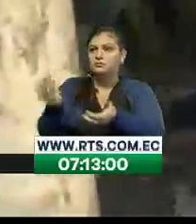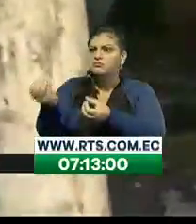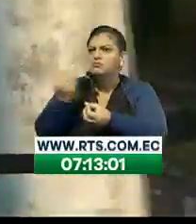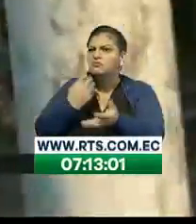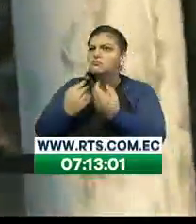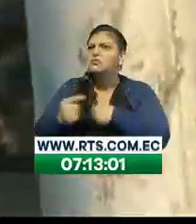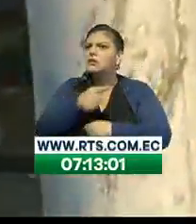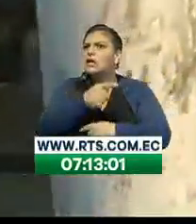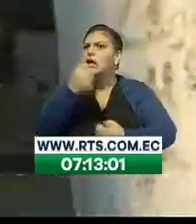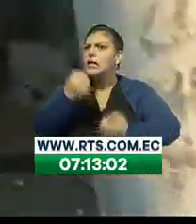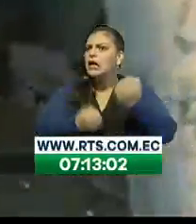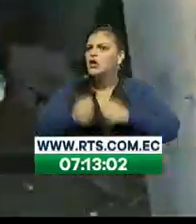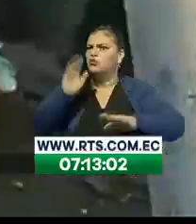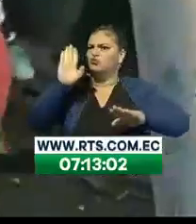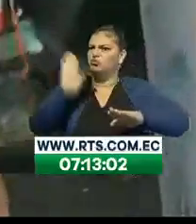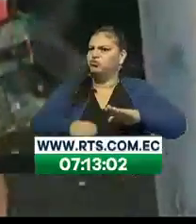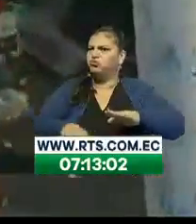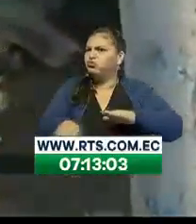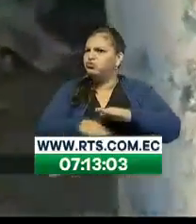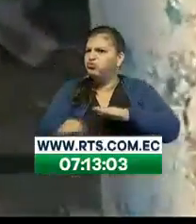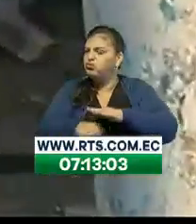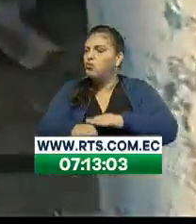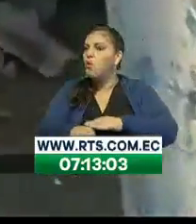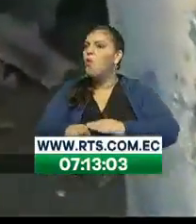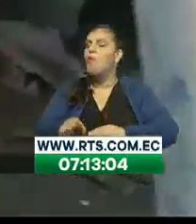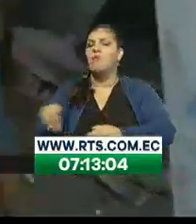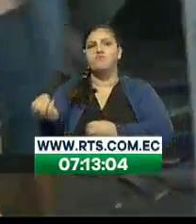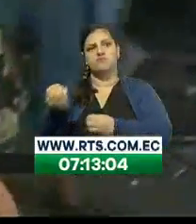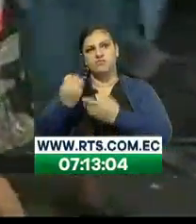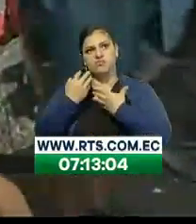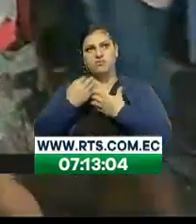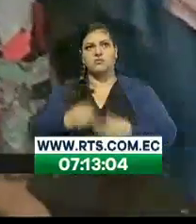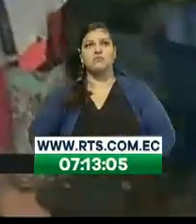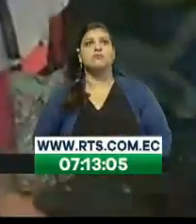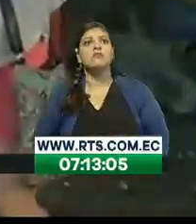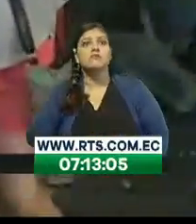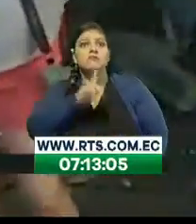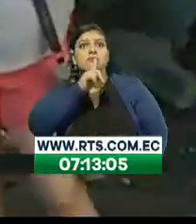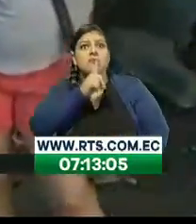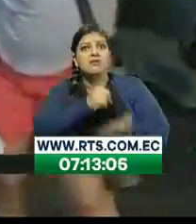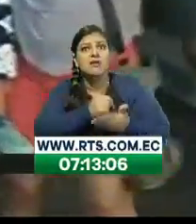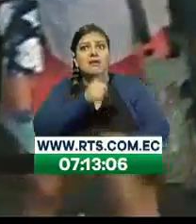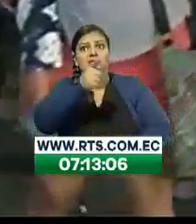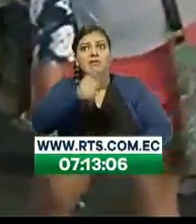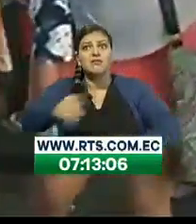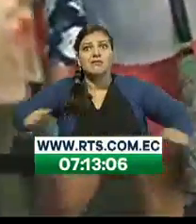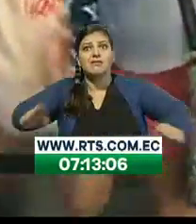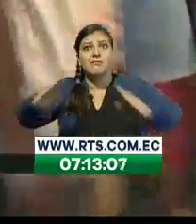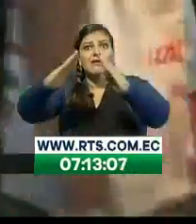de velocidad, perdió pista y terminó ingresando a la casa.